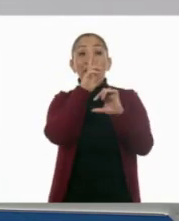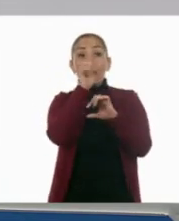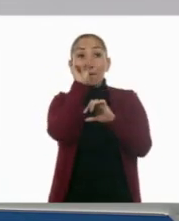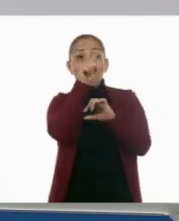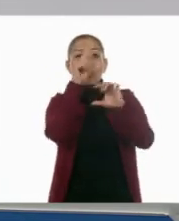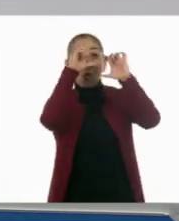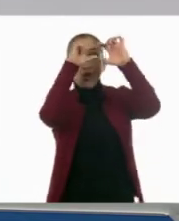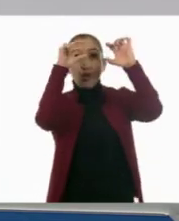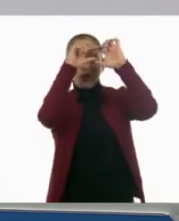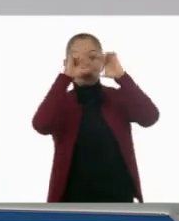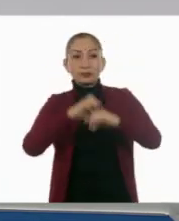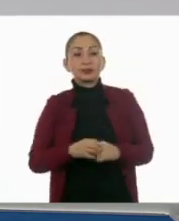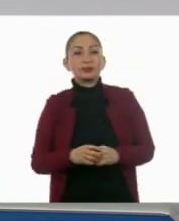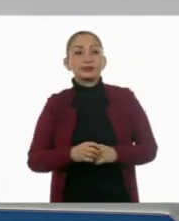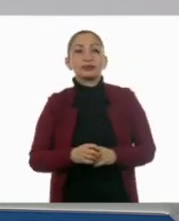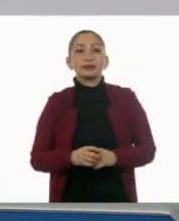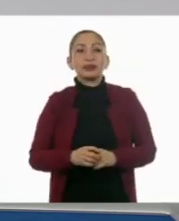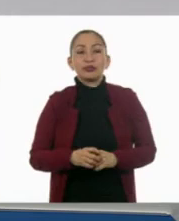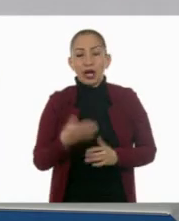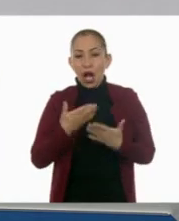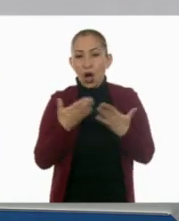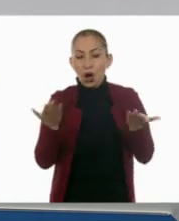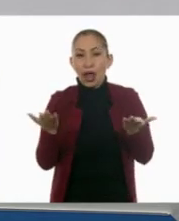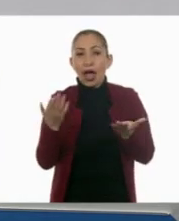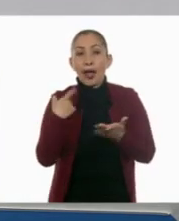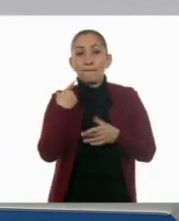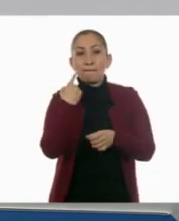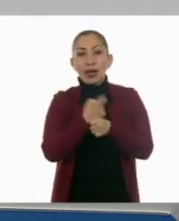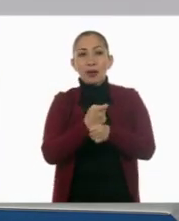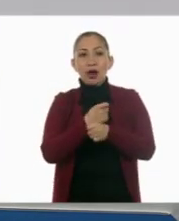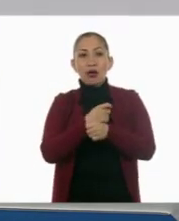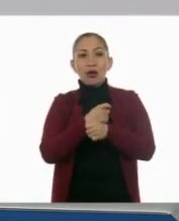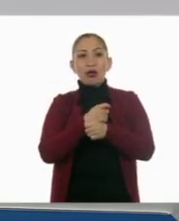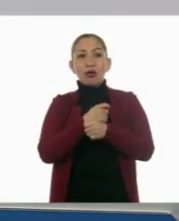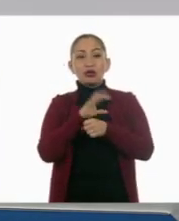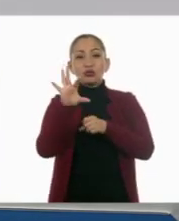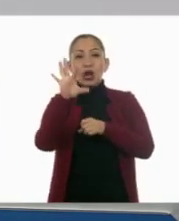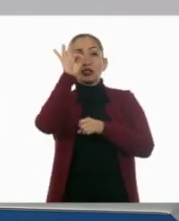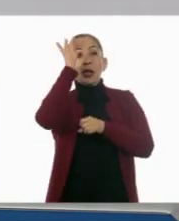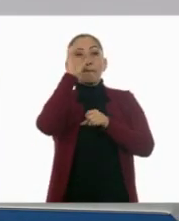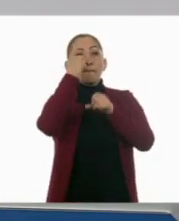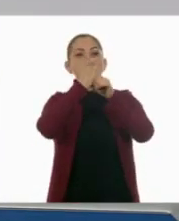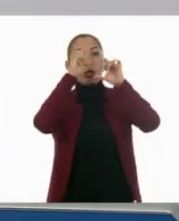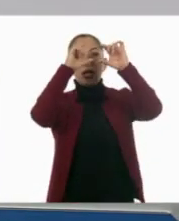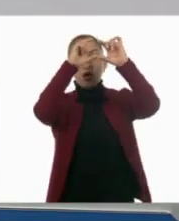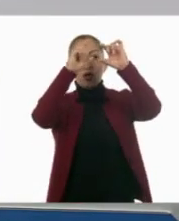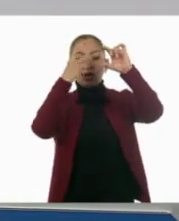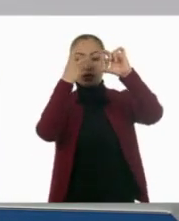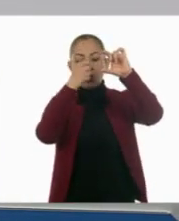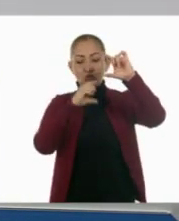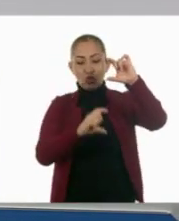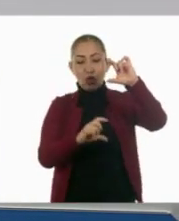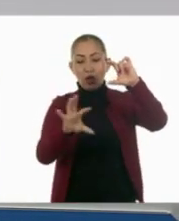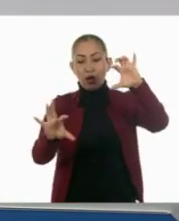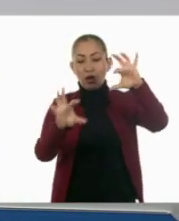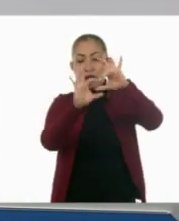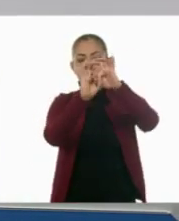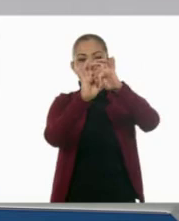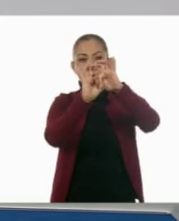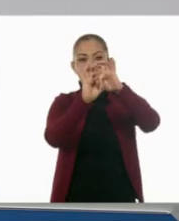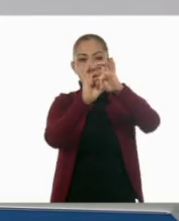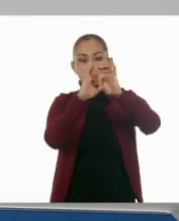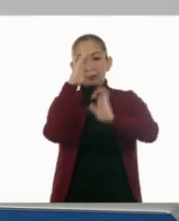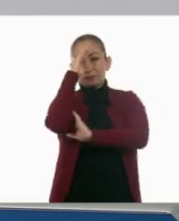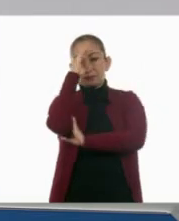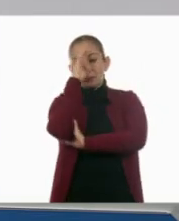resultado. Sí. Si les parece bien, el primero, María, puedes elegirlo al azar. Y ahí sí ya empezará a